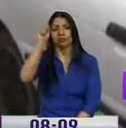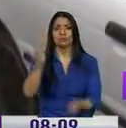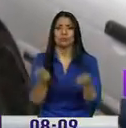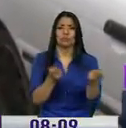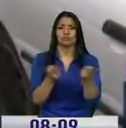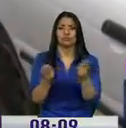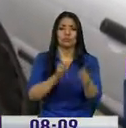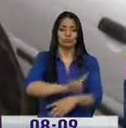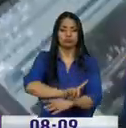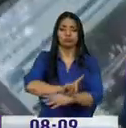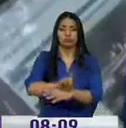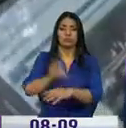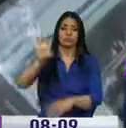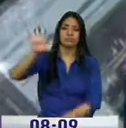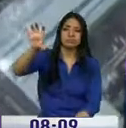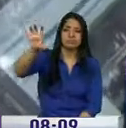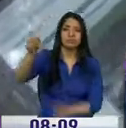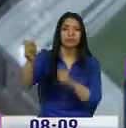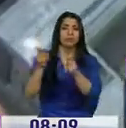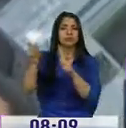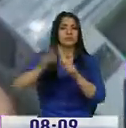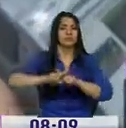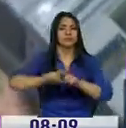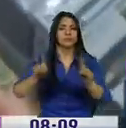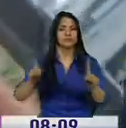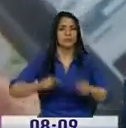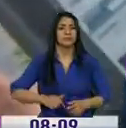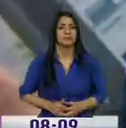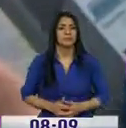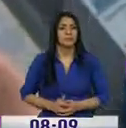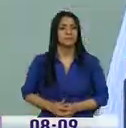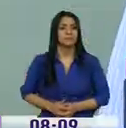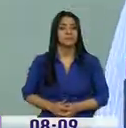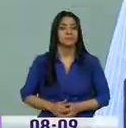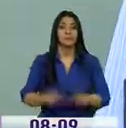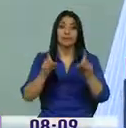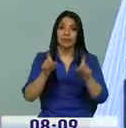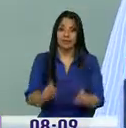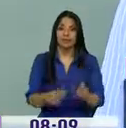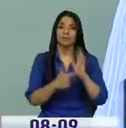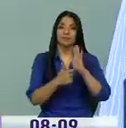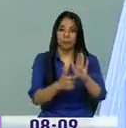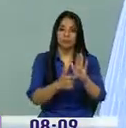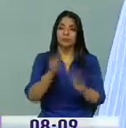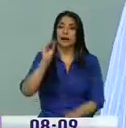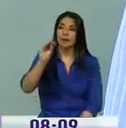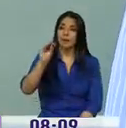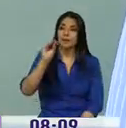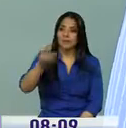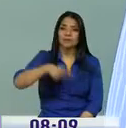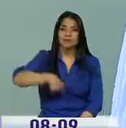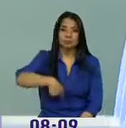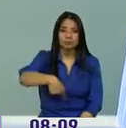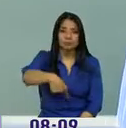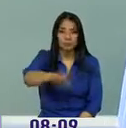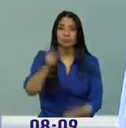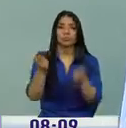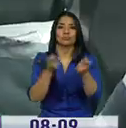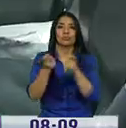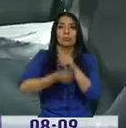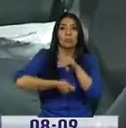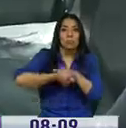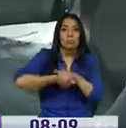de velocidad con radares móviles son diversas. Deberían señalizar para que todos estén conscientes de que están pasando por un radar, o sea, no hay razón para